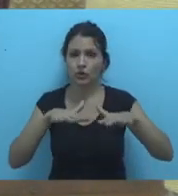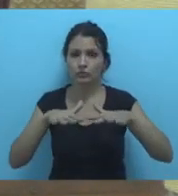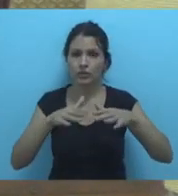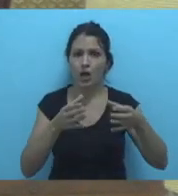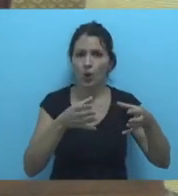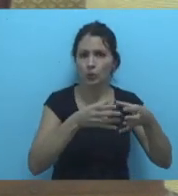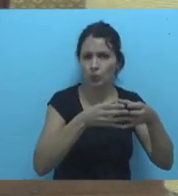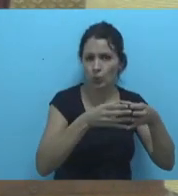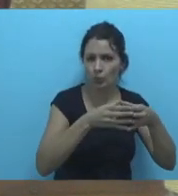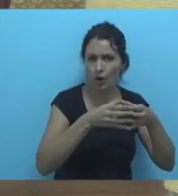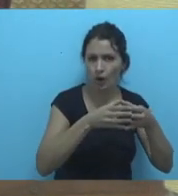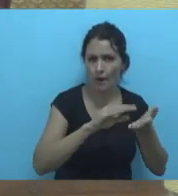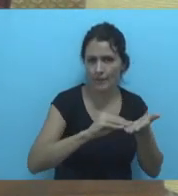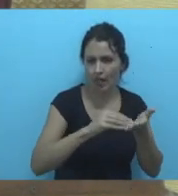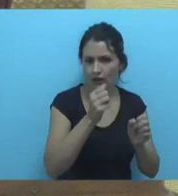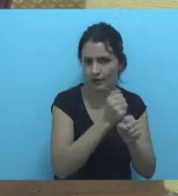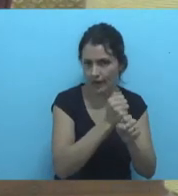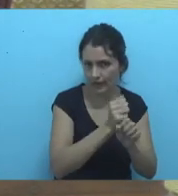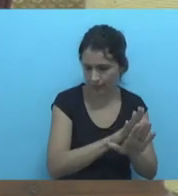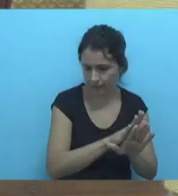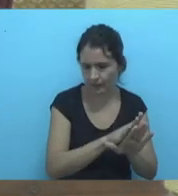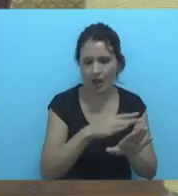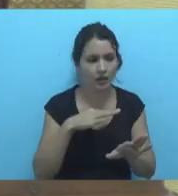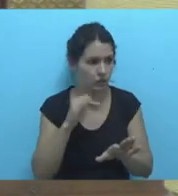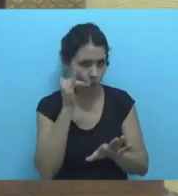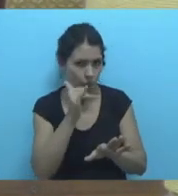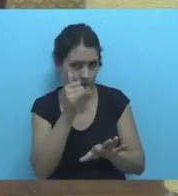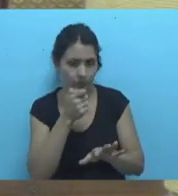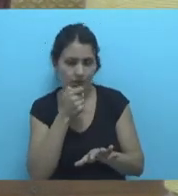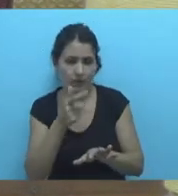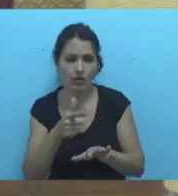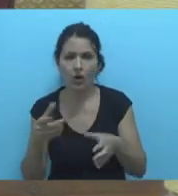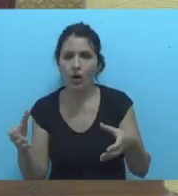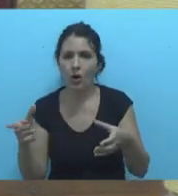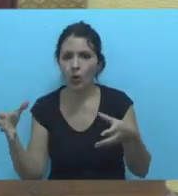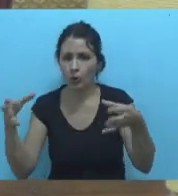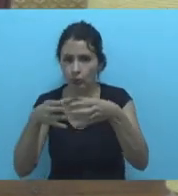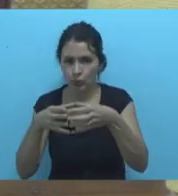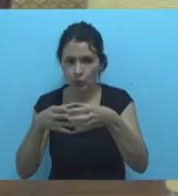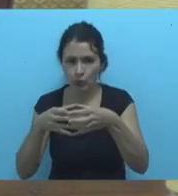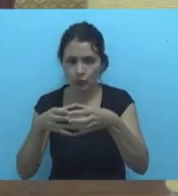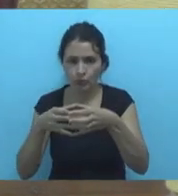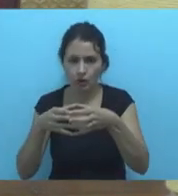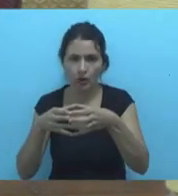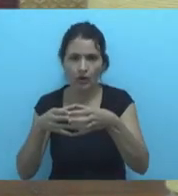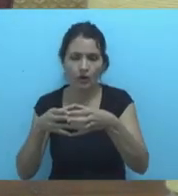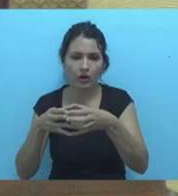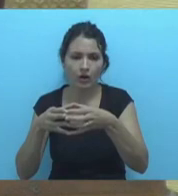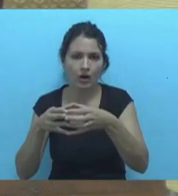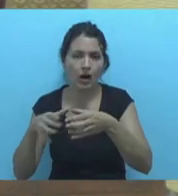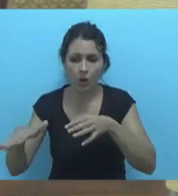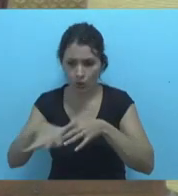En estos días, la Unión de Comerciantes e Industrias del poderoso departamento San Lorenzo